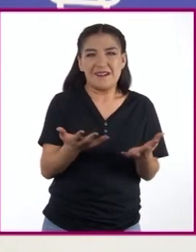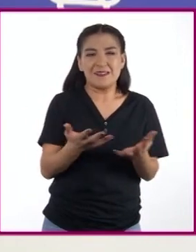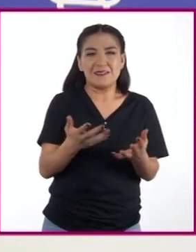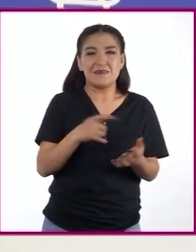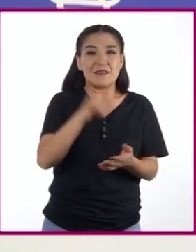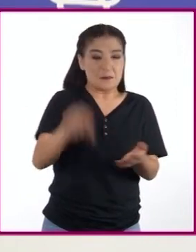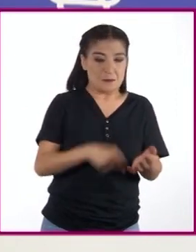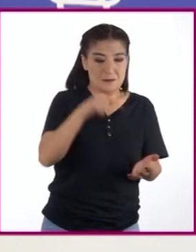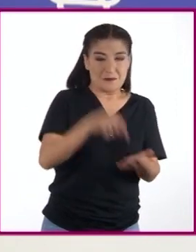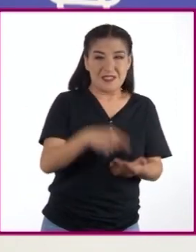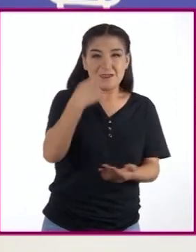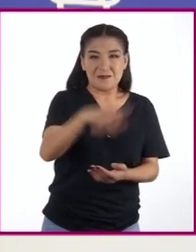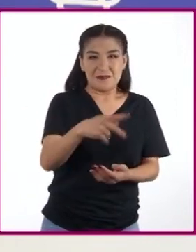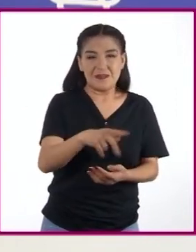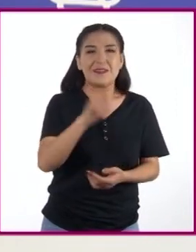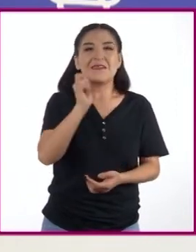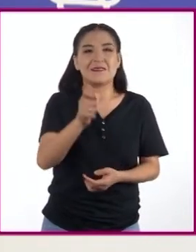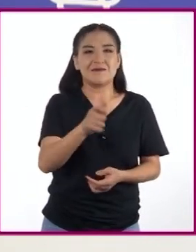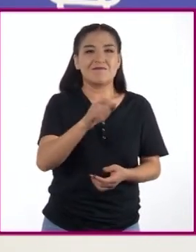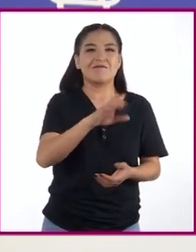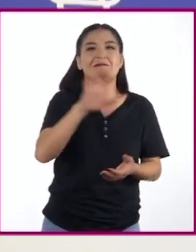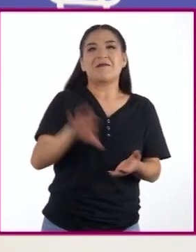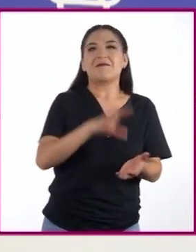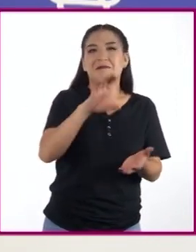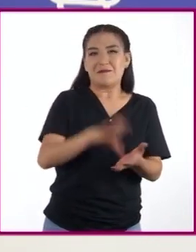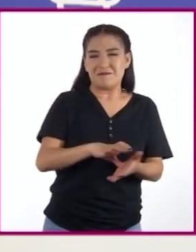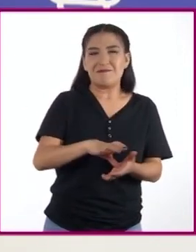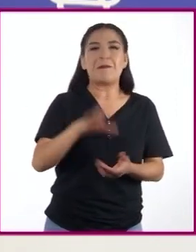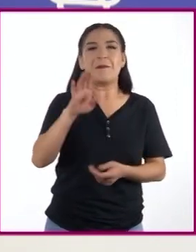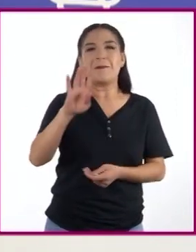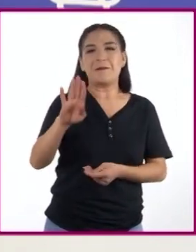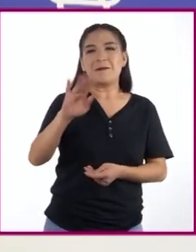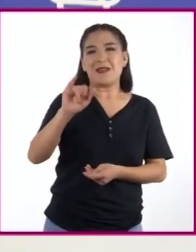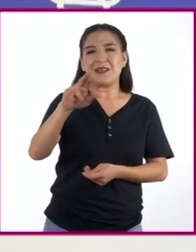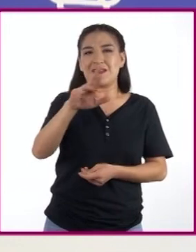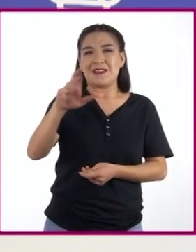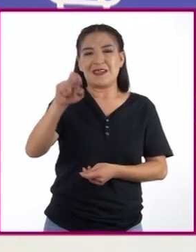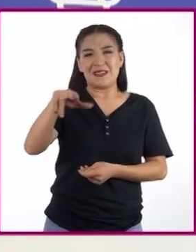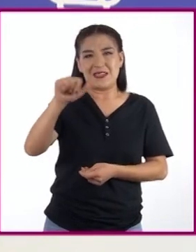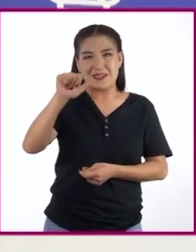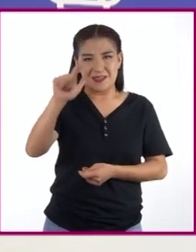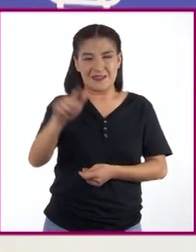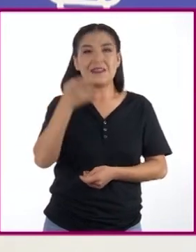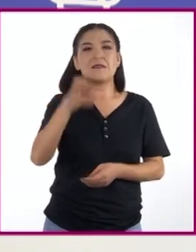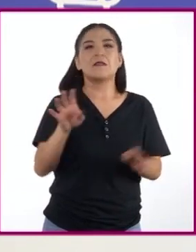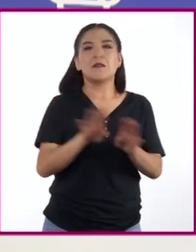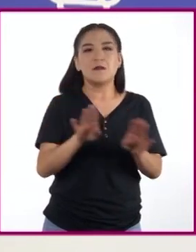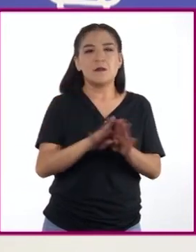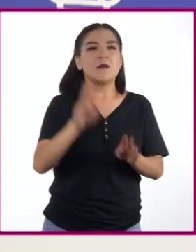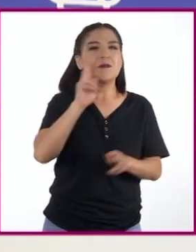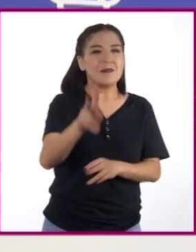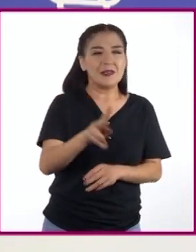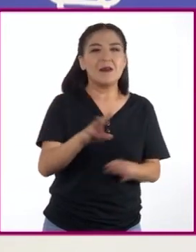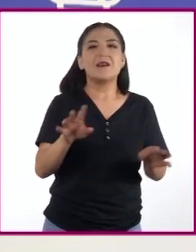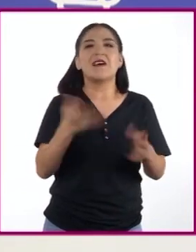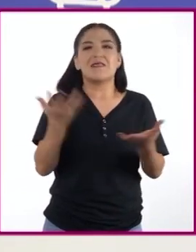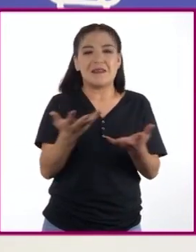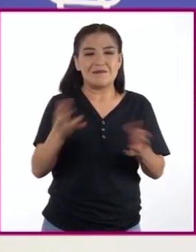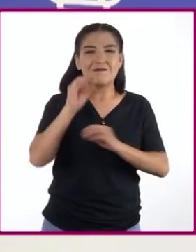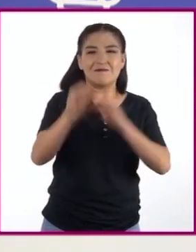de la población de la capital virreinal, aunque en menor proporción. Este grupo étnico se